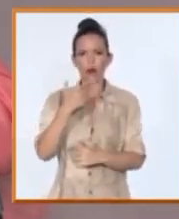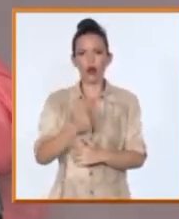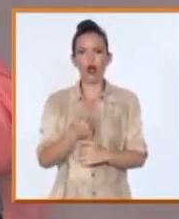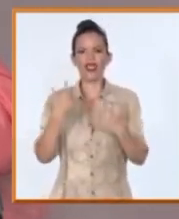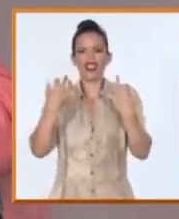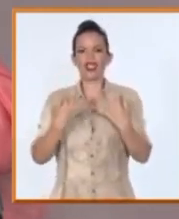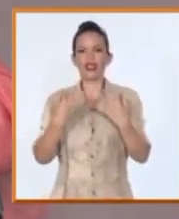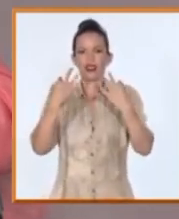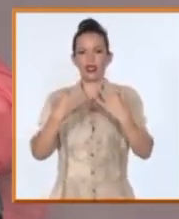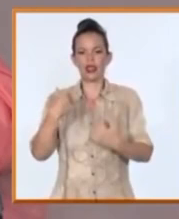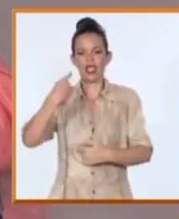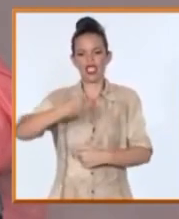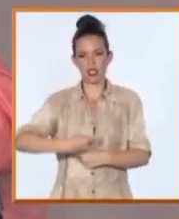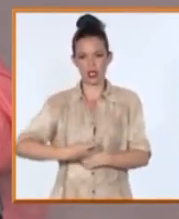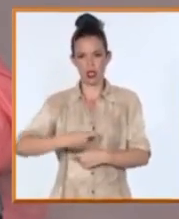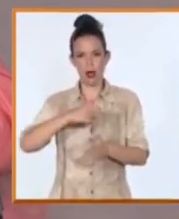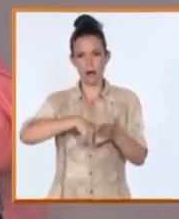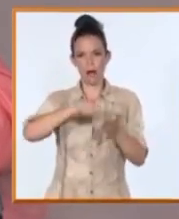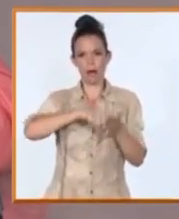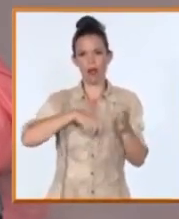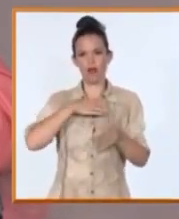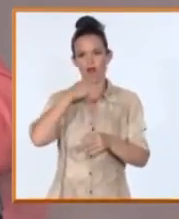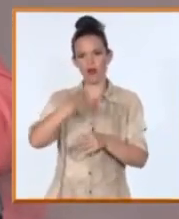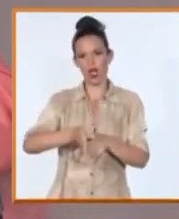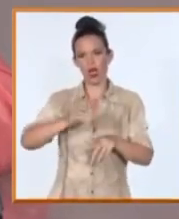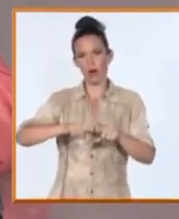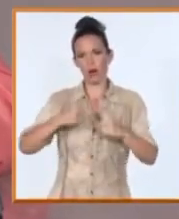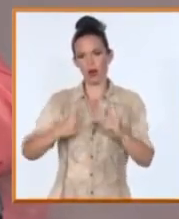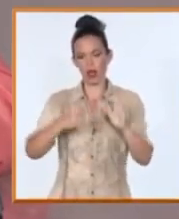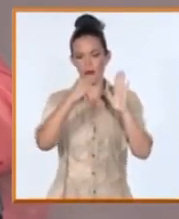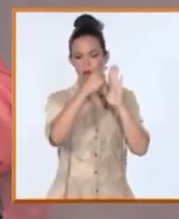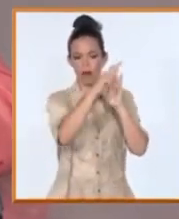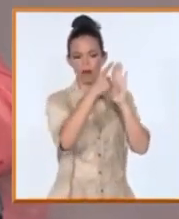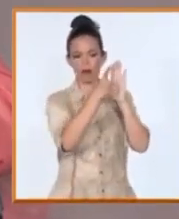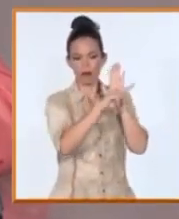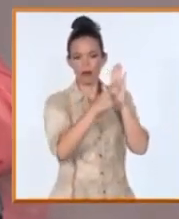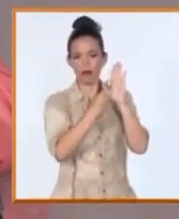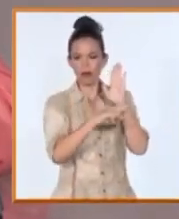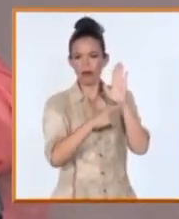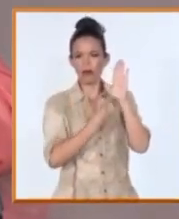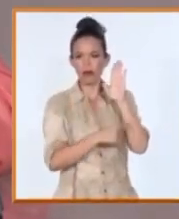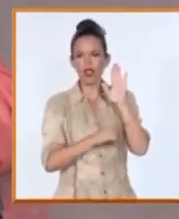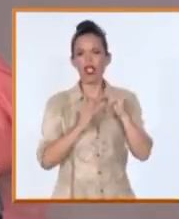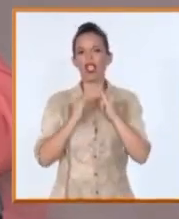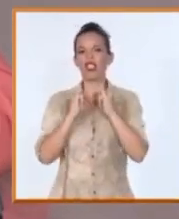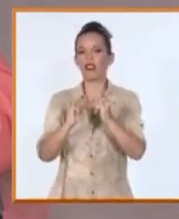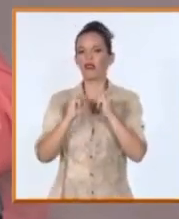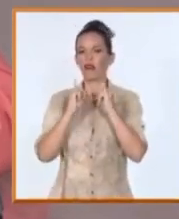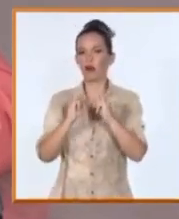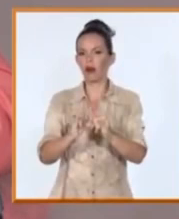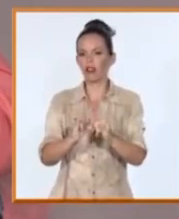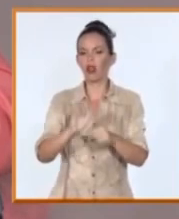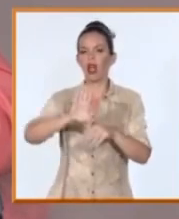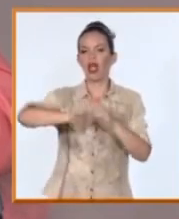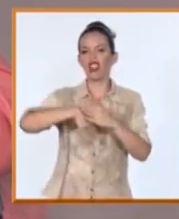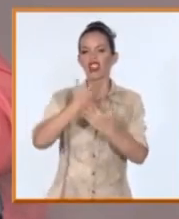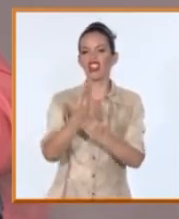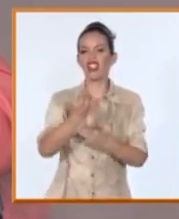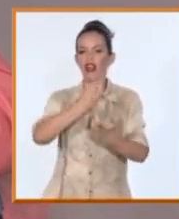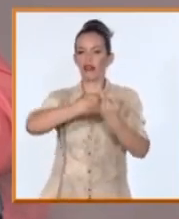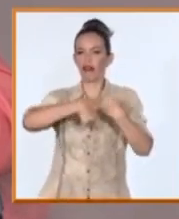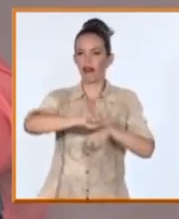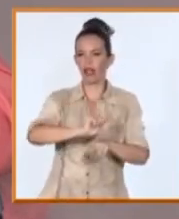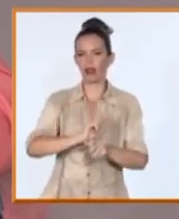a la hora de planificar un viaje por qué porque tiene entre otras cosas información sobre el calendario de venta las rutas